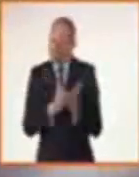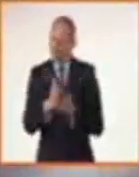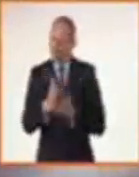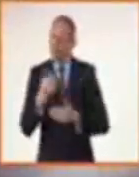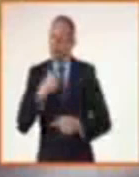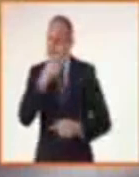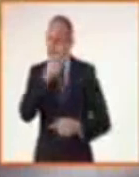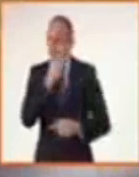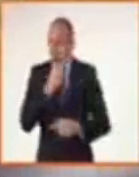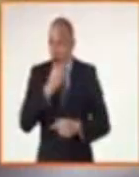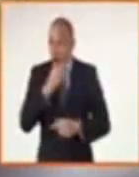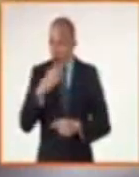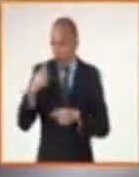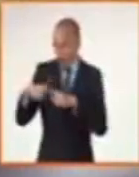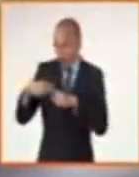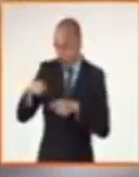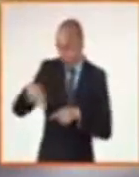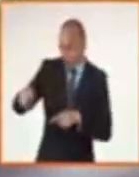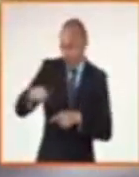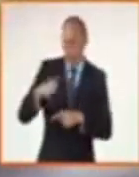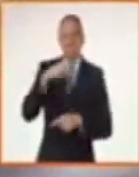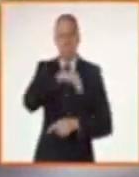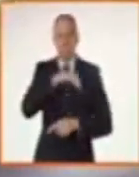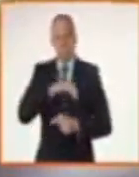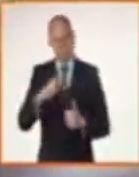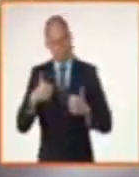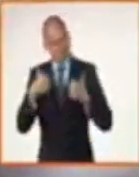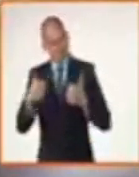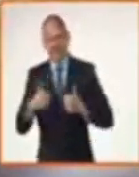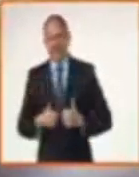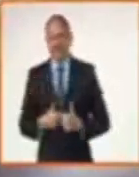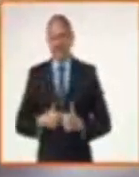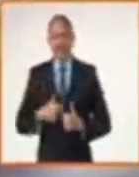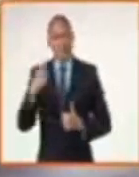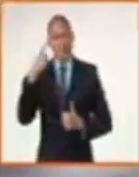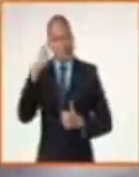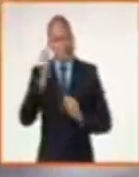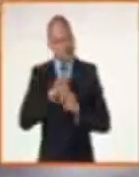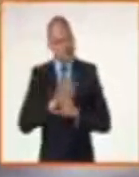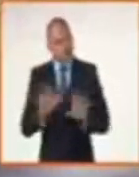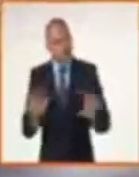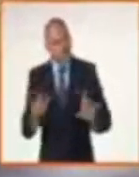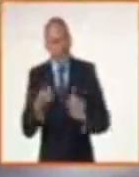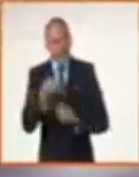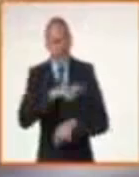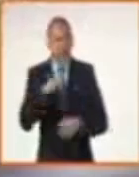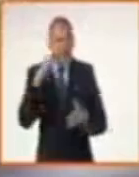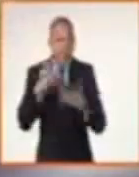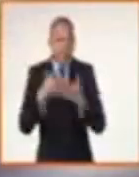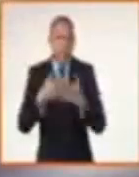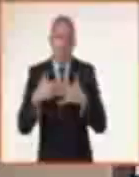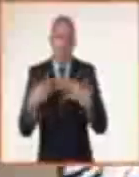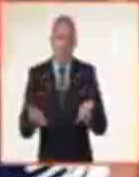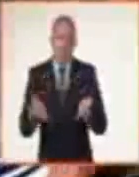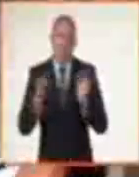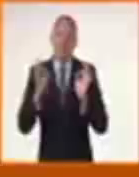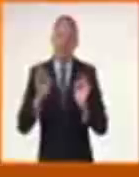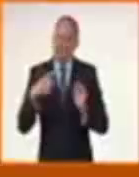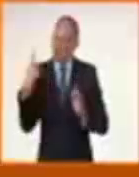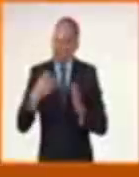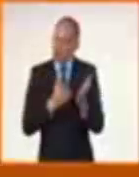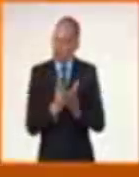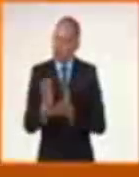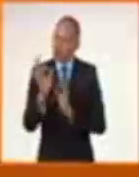nos sentimos muy orgullosos y somos y tenemos claro, y ayer fue una vez más lo demostramos, de que somos la